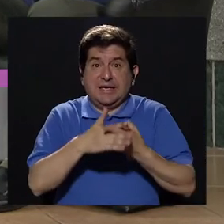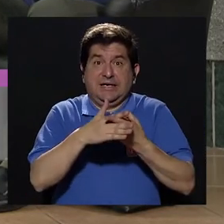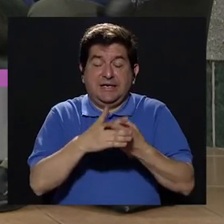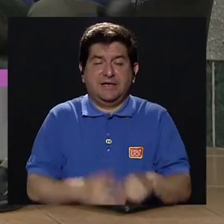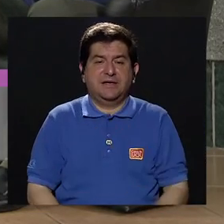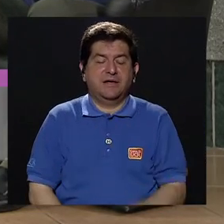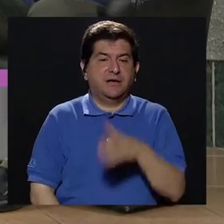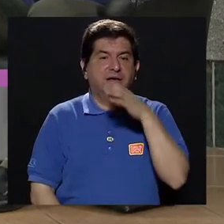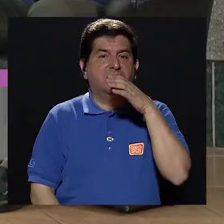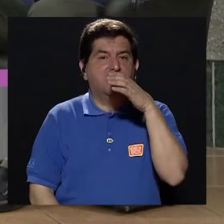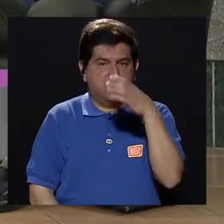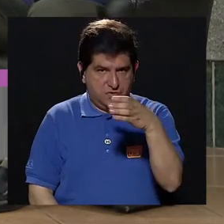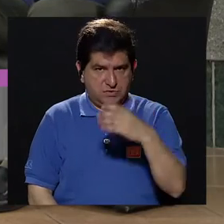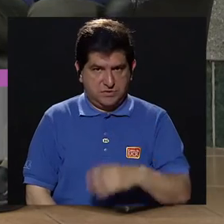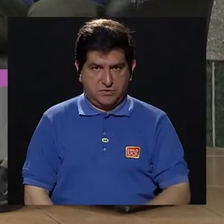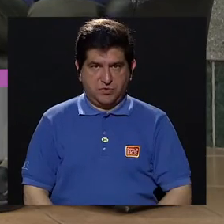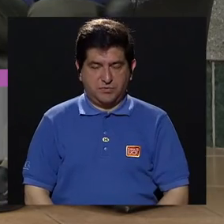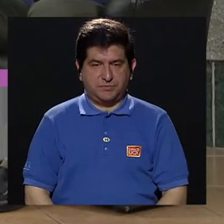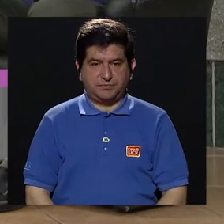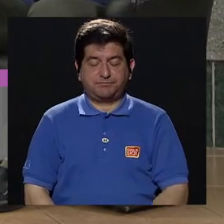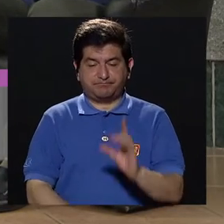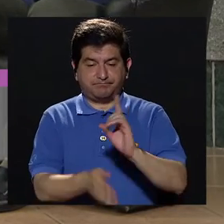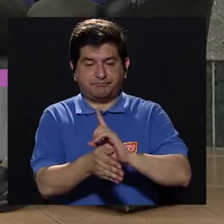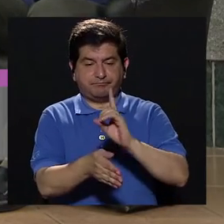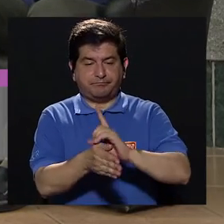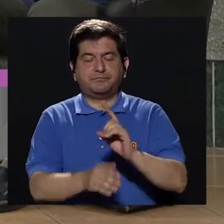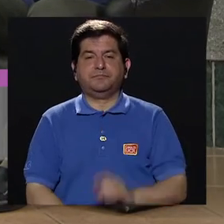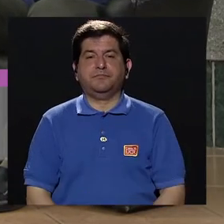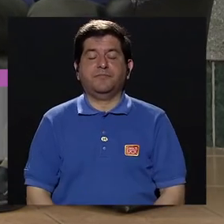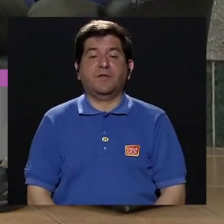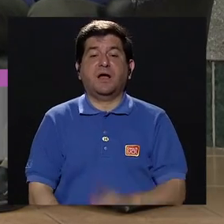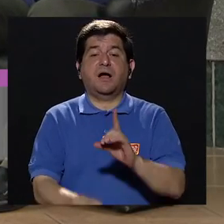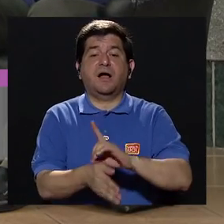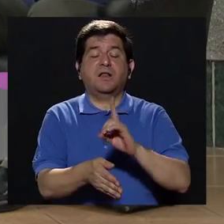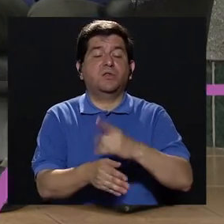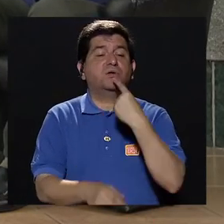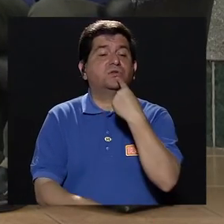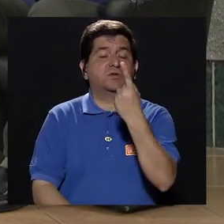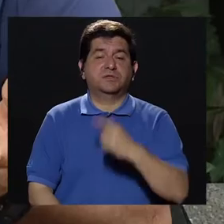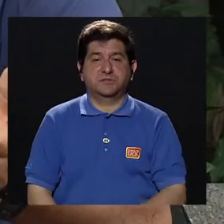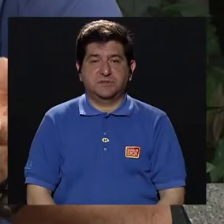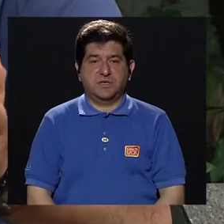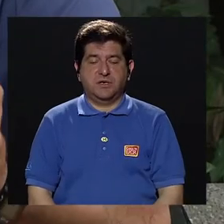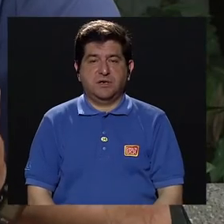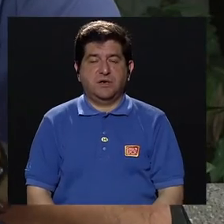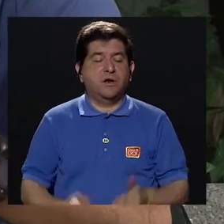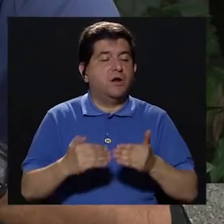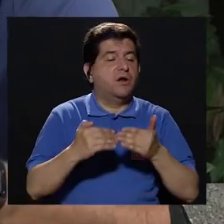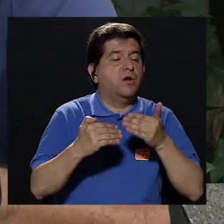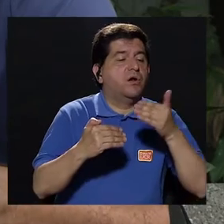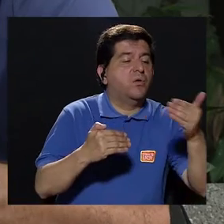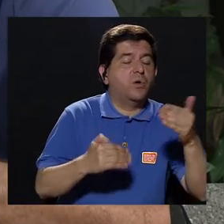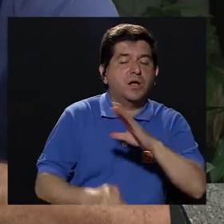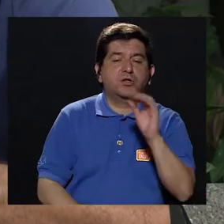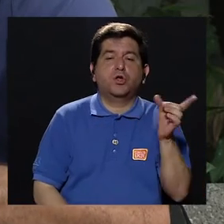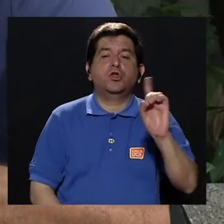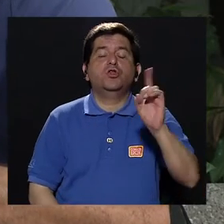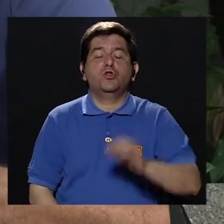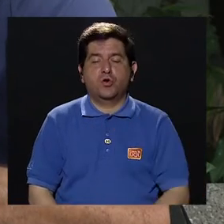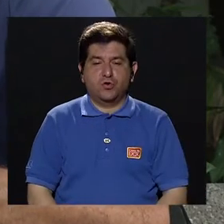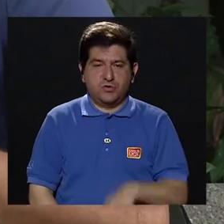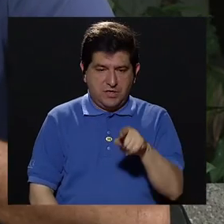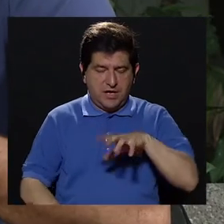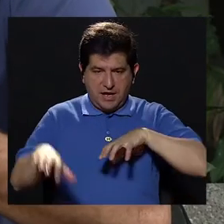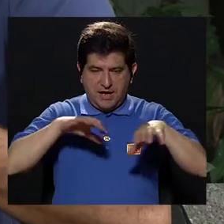pues la recomendación del médico. El doctor te va a decir cuándo y cómo puede empezar a hacer